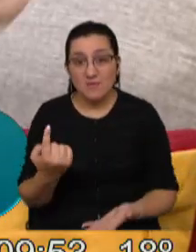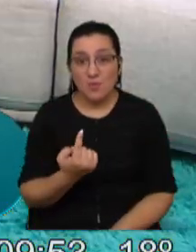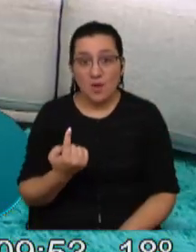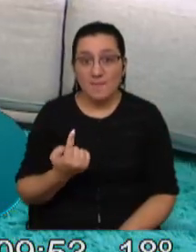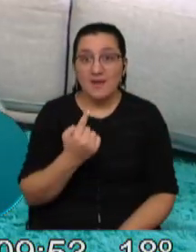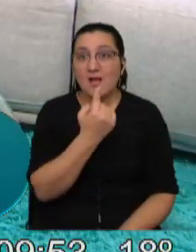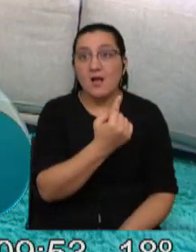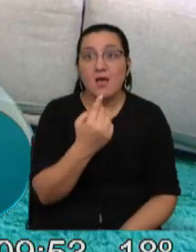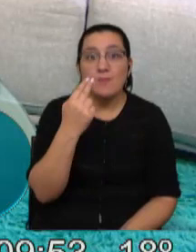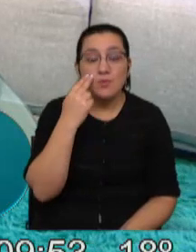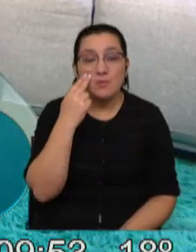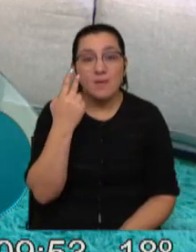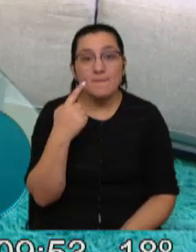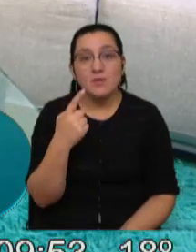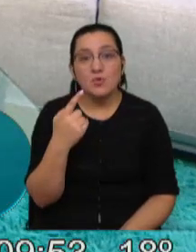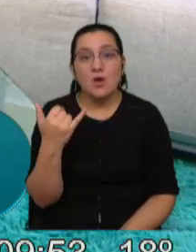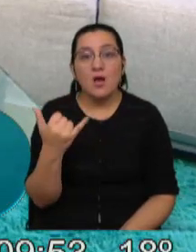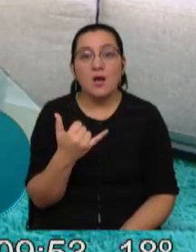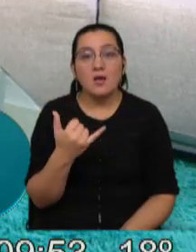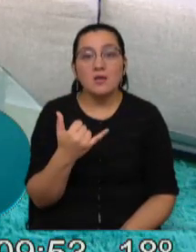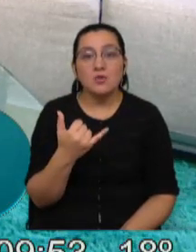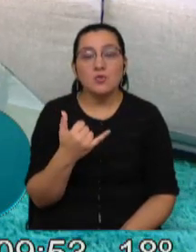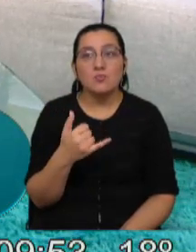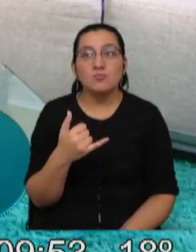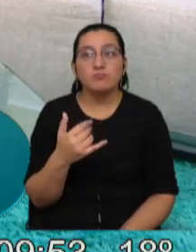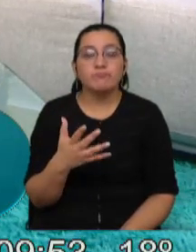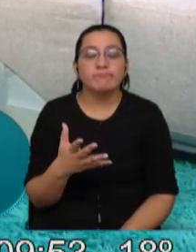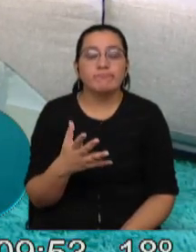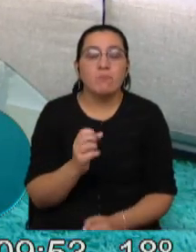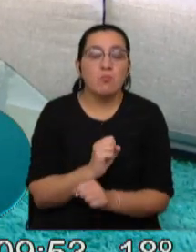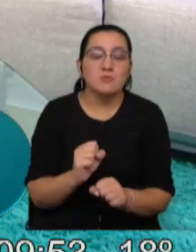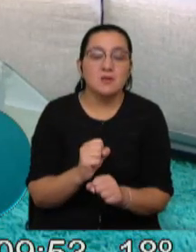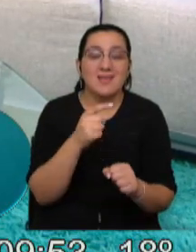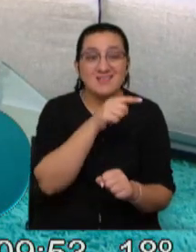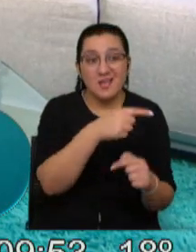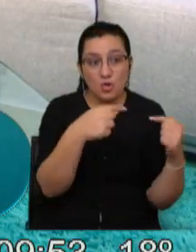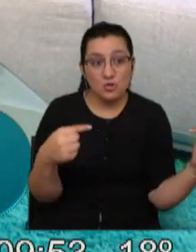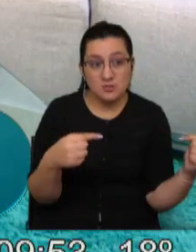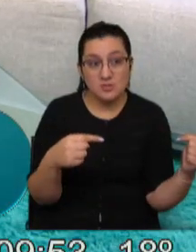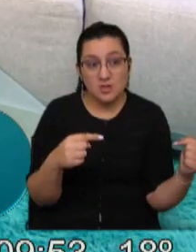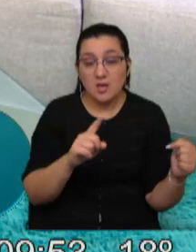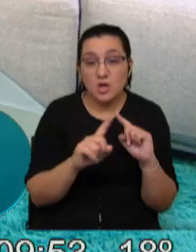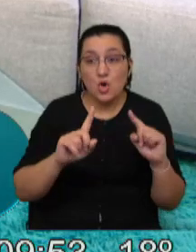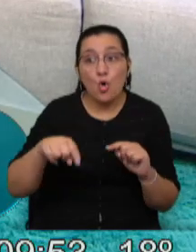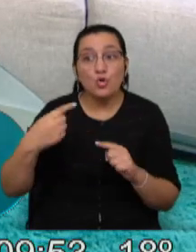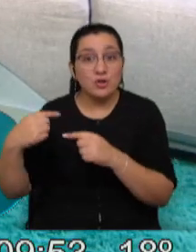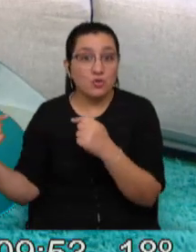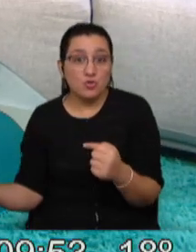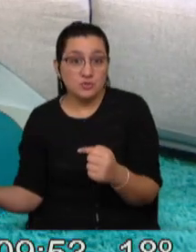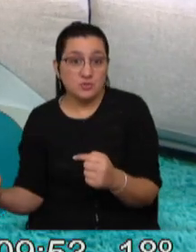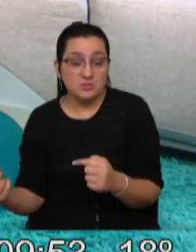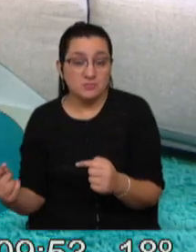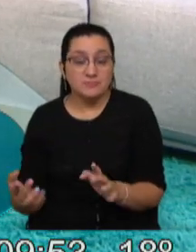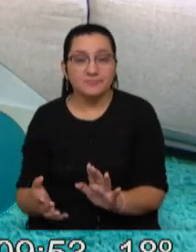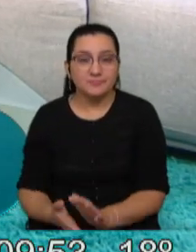cada problema, pero a esto lo hacemos como una especie de bolsa en donde pueden pasar estas cosas y no pasar todo lo demás que habíamos pasado, que puede ser como